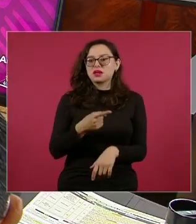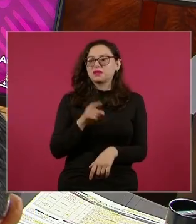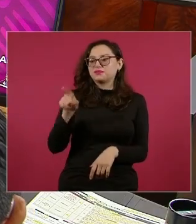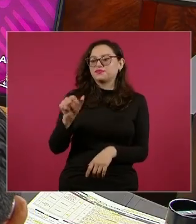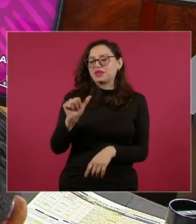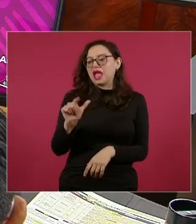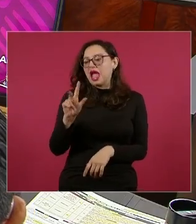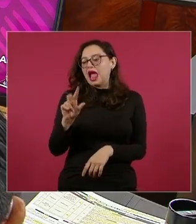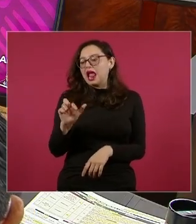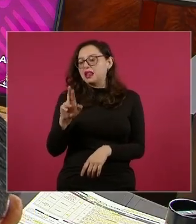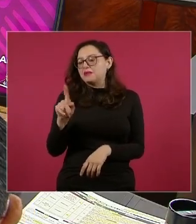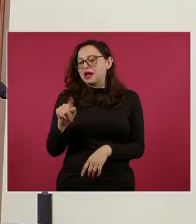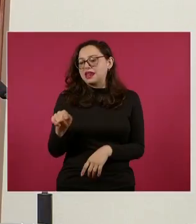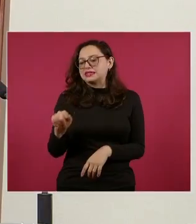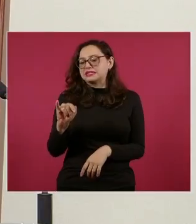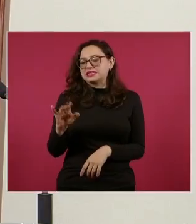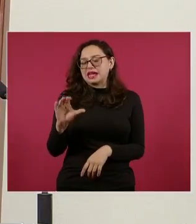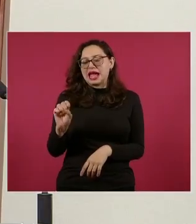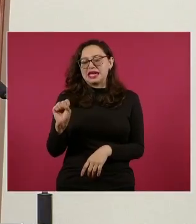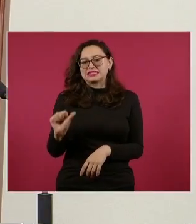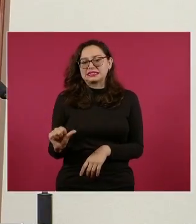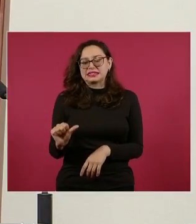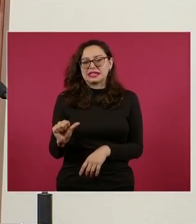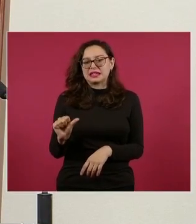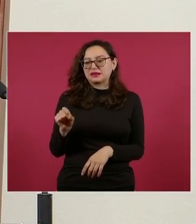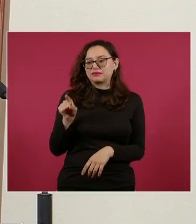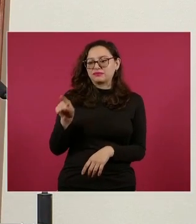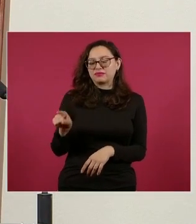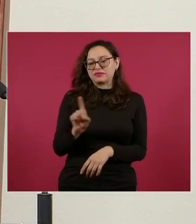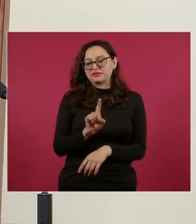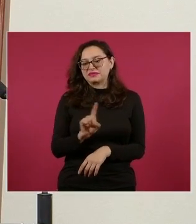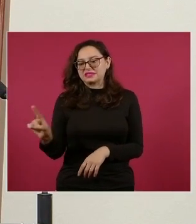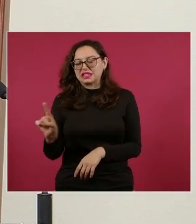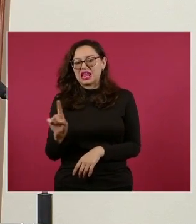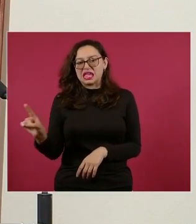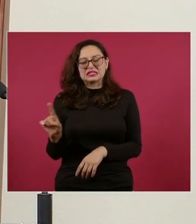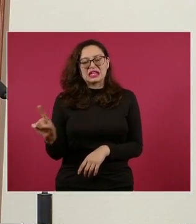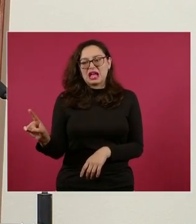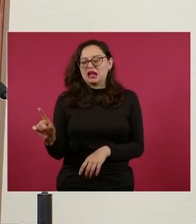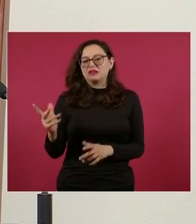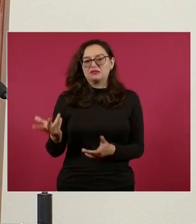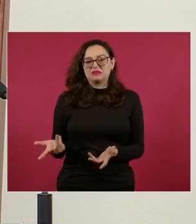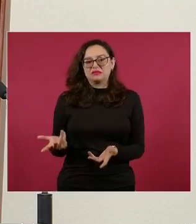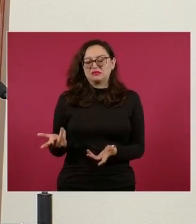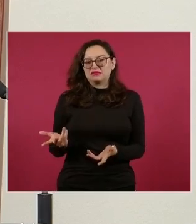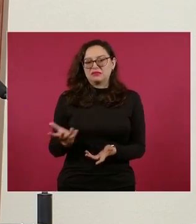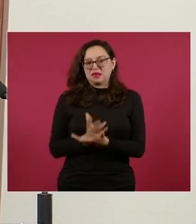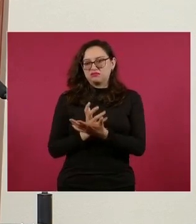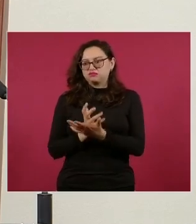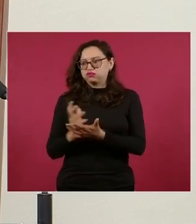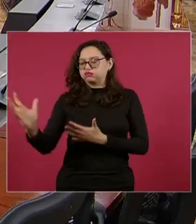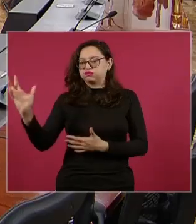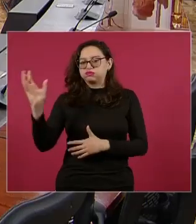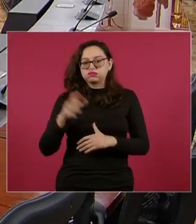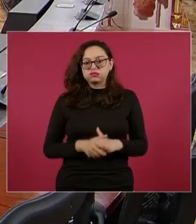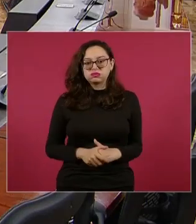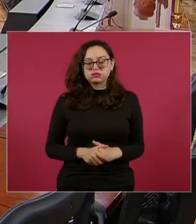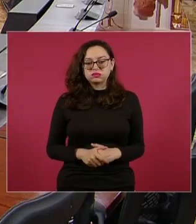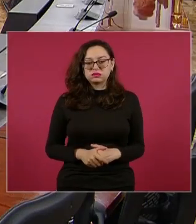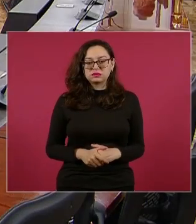no me gusta decir ultra, porque la derecha es una nada más, son iguales, nada más que